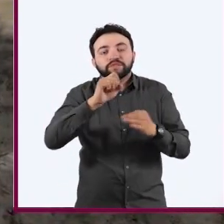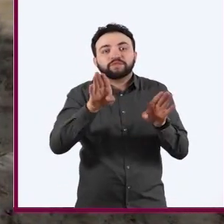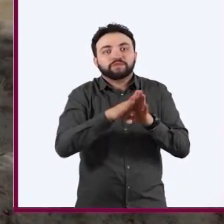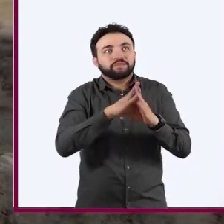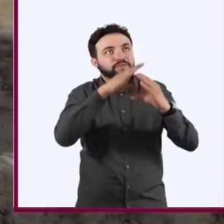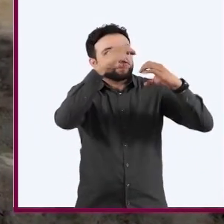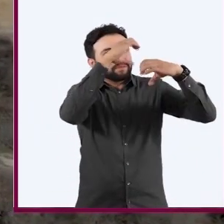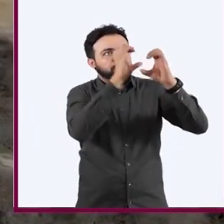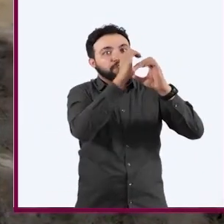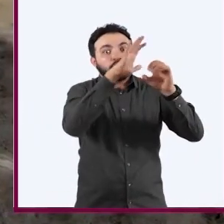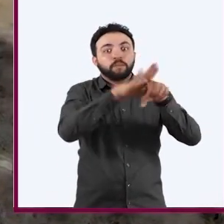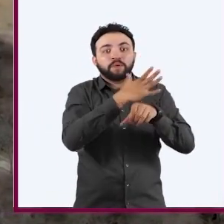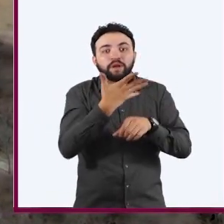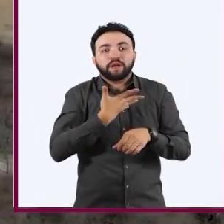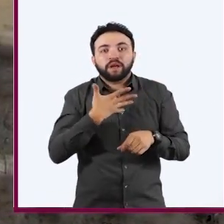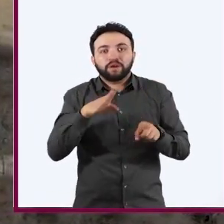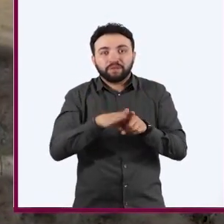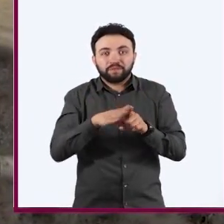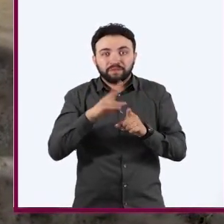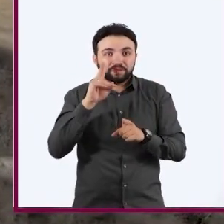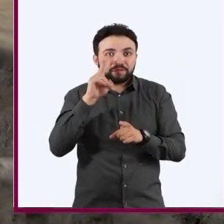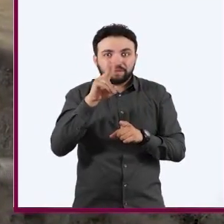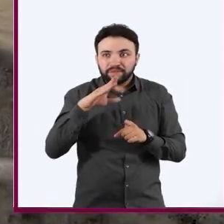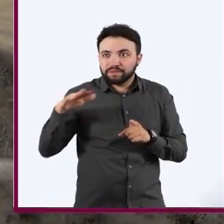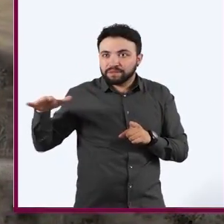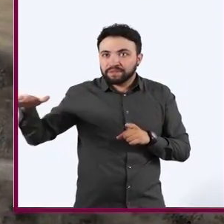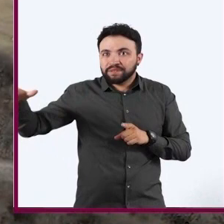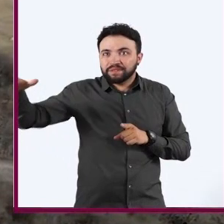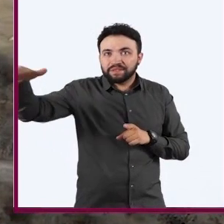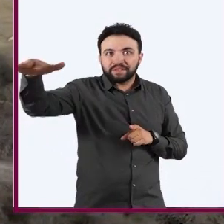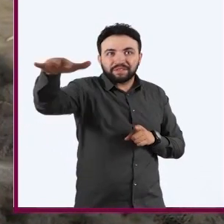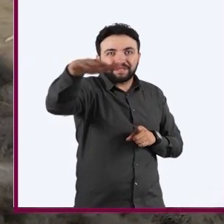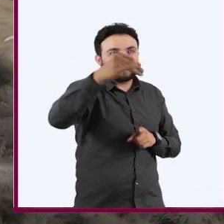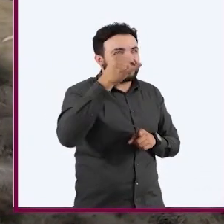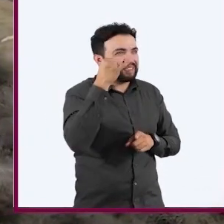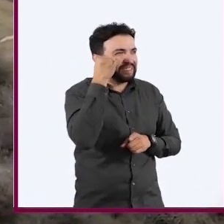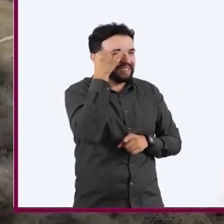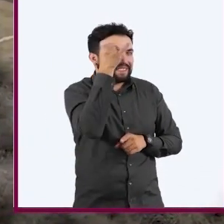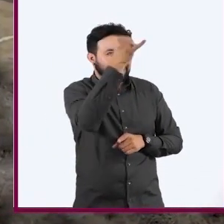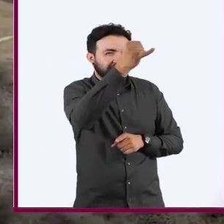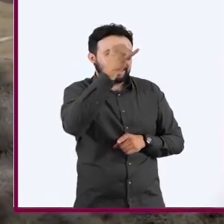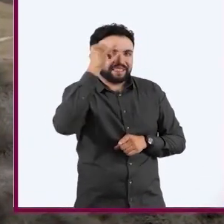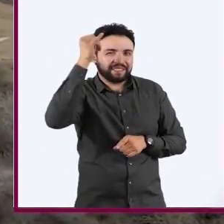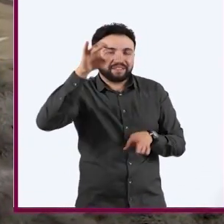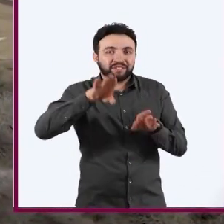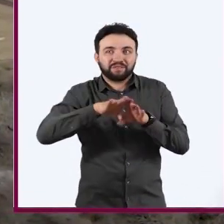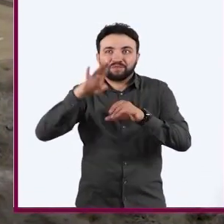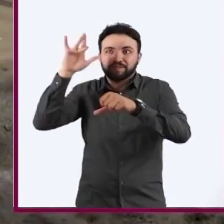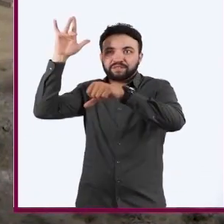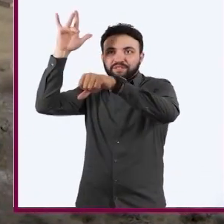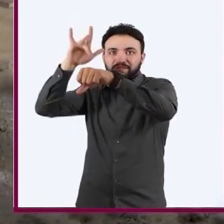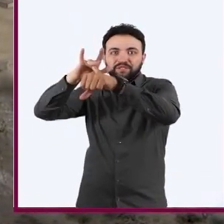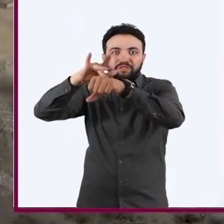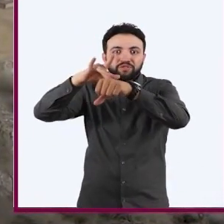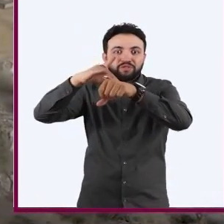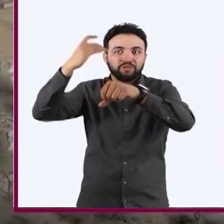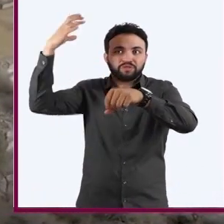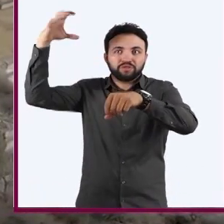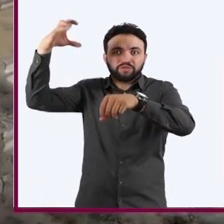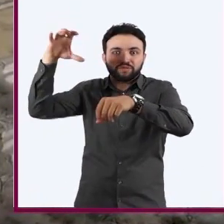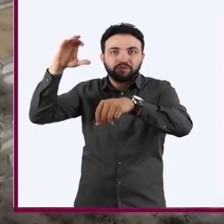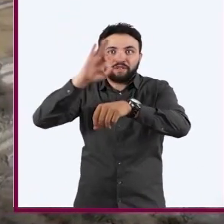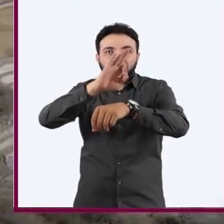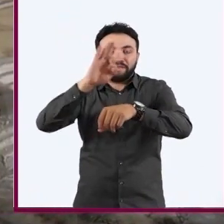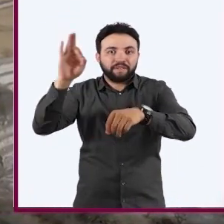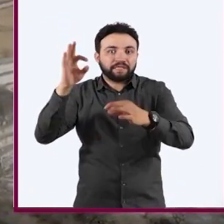que tenemos un horizonte oriental en el cual se pueden detectar y determinar puntos que toca el sol en fechas